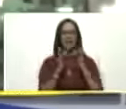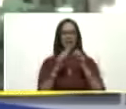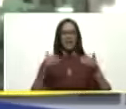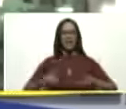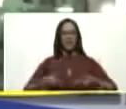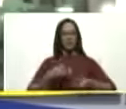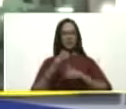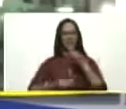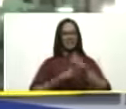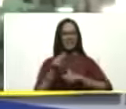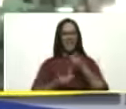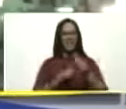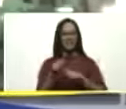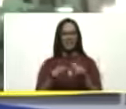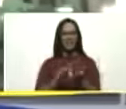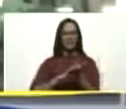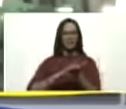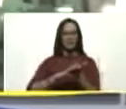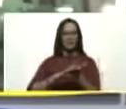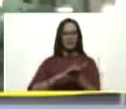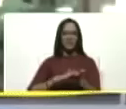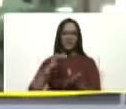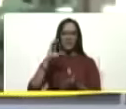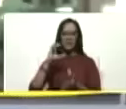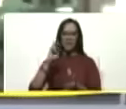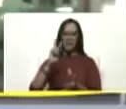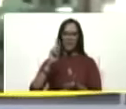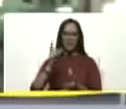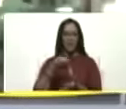hace de recuperación de la CBG,